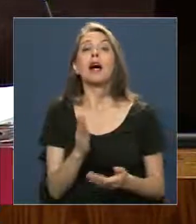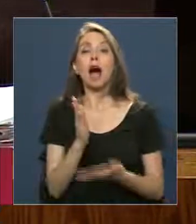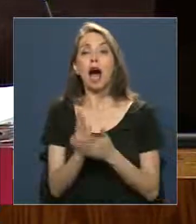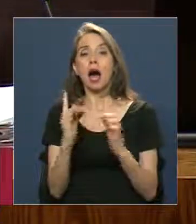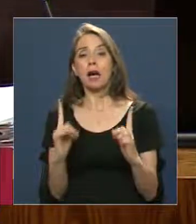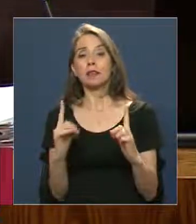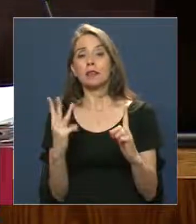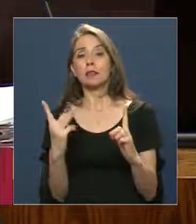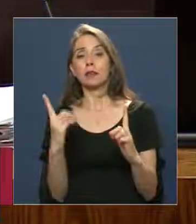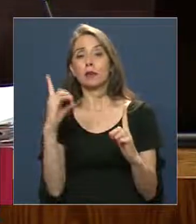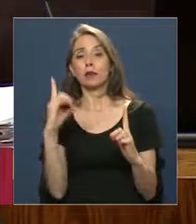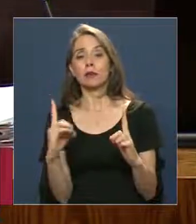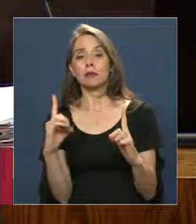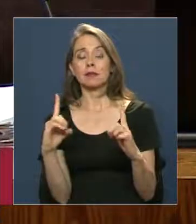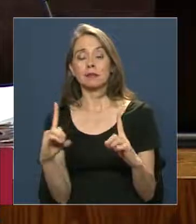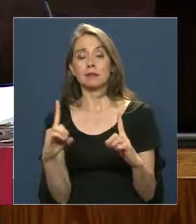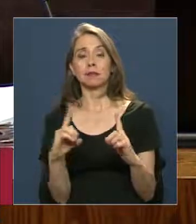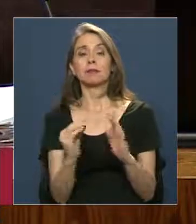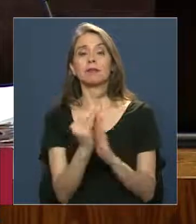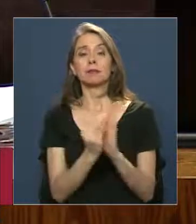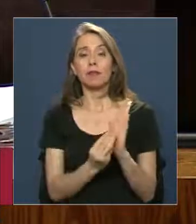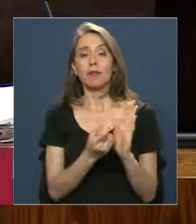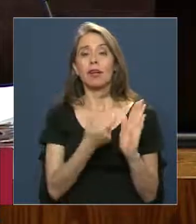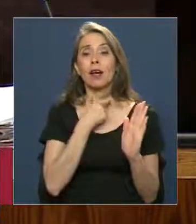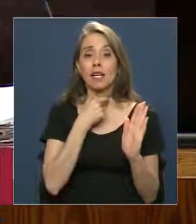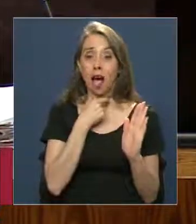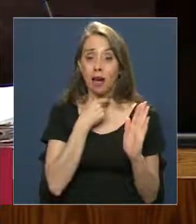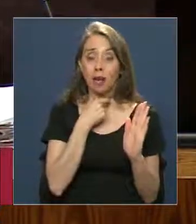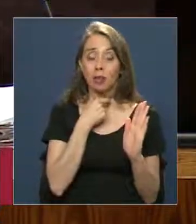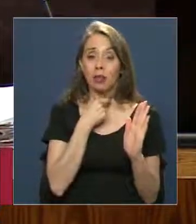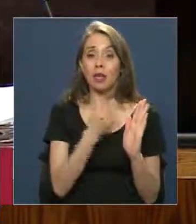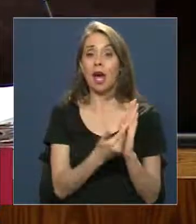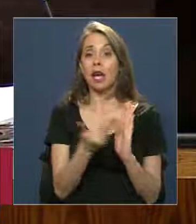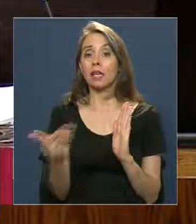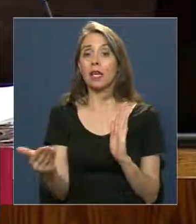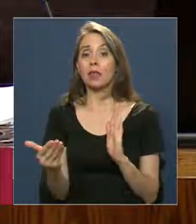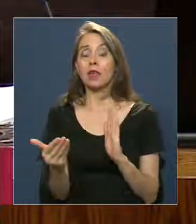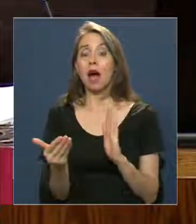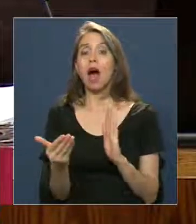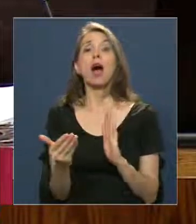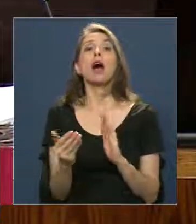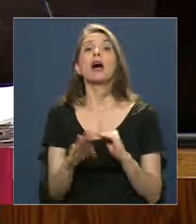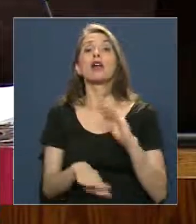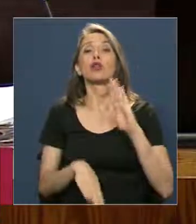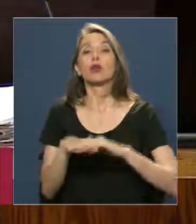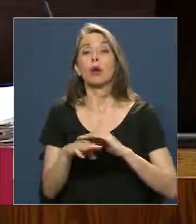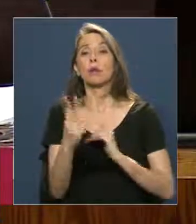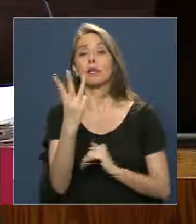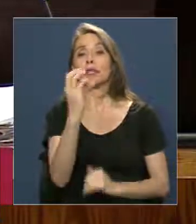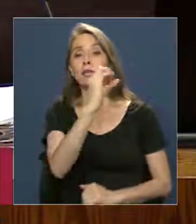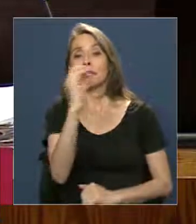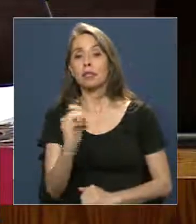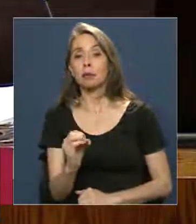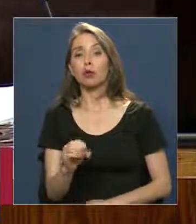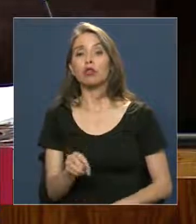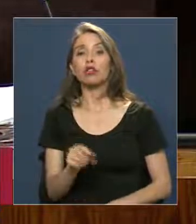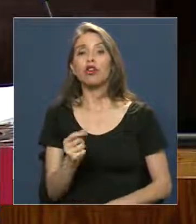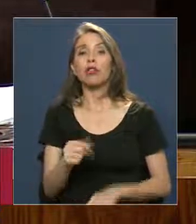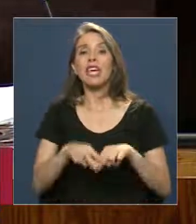estamos considerando que la garantía a otorgar no sea mayor al 30% del saldo